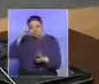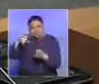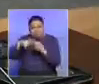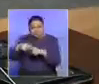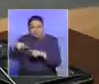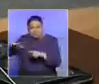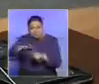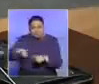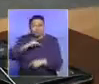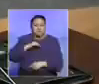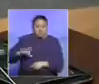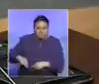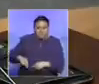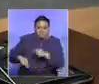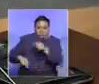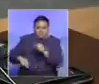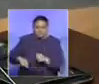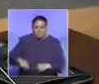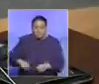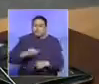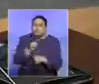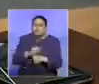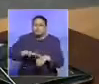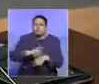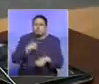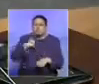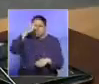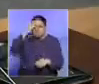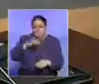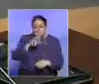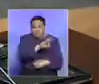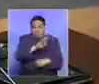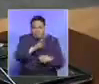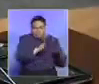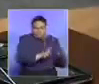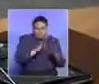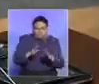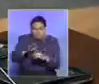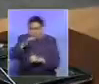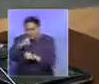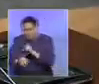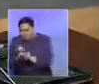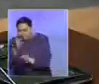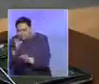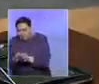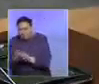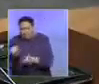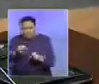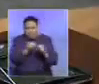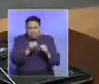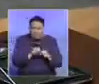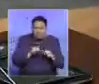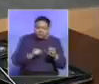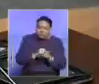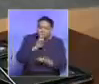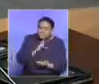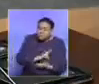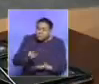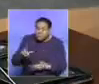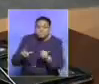los ayuntamientos ello porque al haber concluido la última etapa del proceso electoral antes de que la sala responsable resolviera las